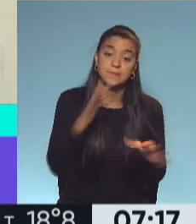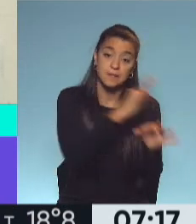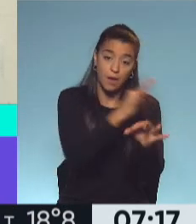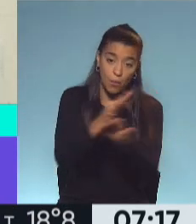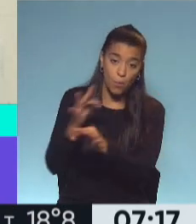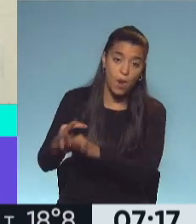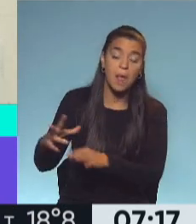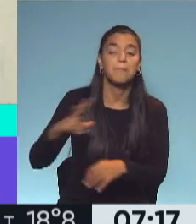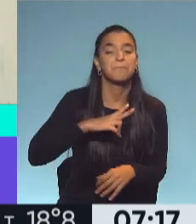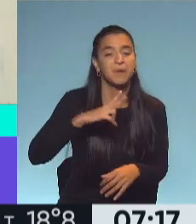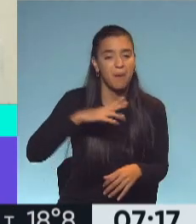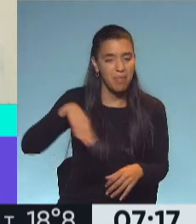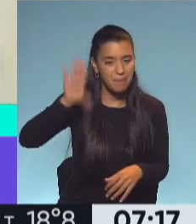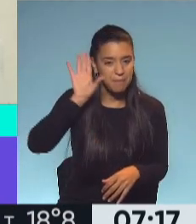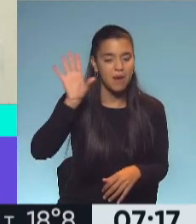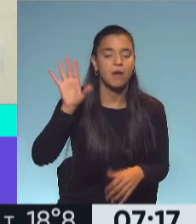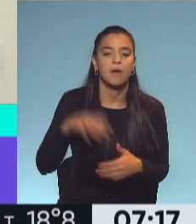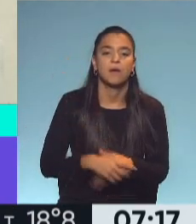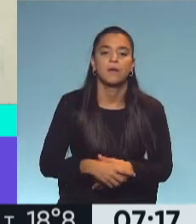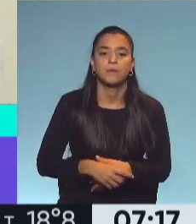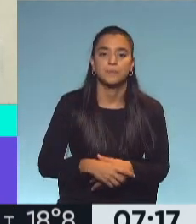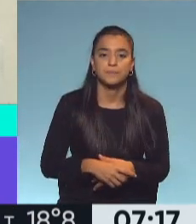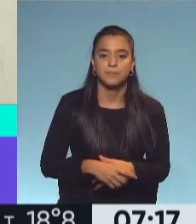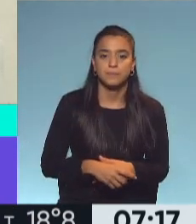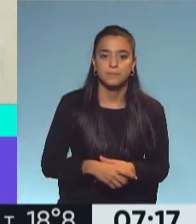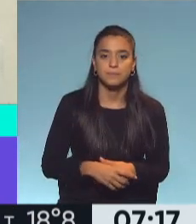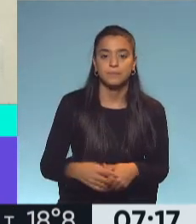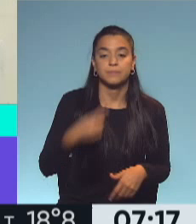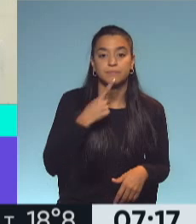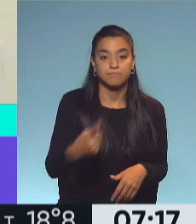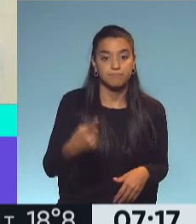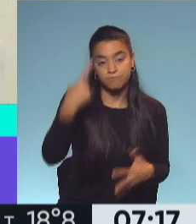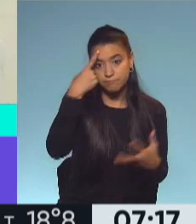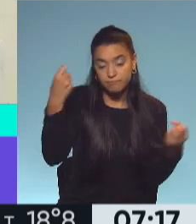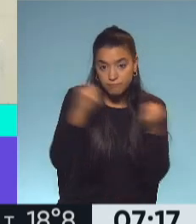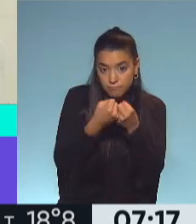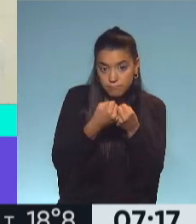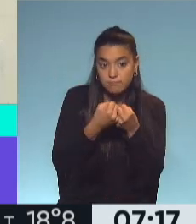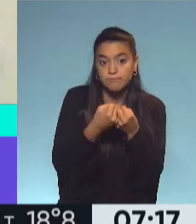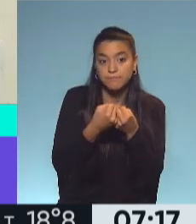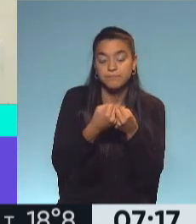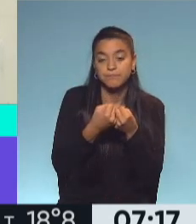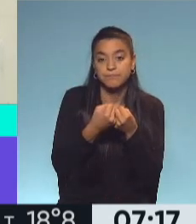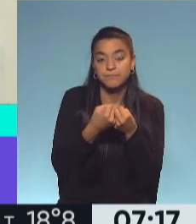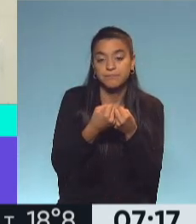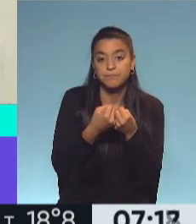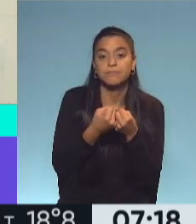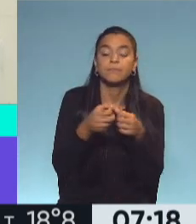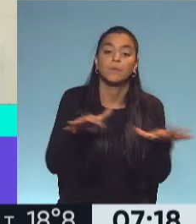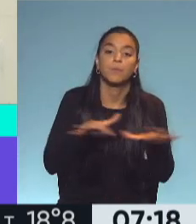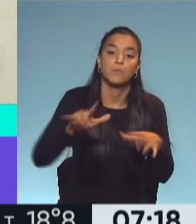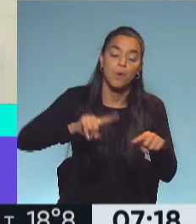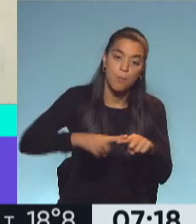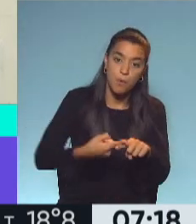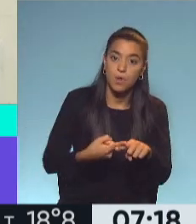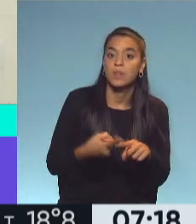algunas privadas especialmente, o de gestión privada, que en consonancia con el movimiento político